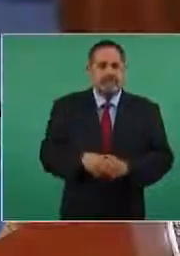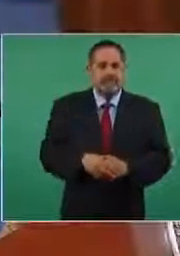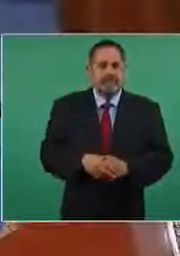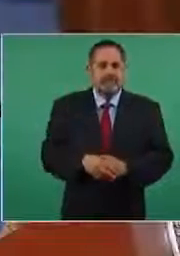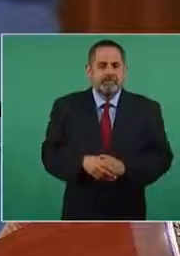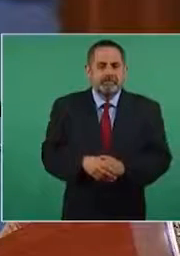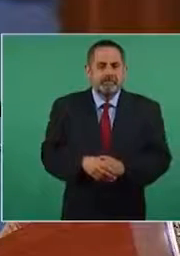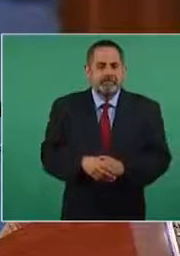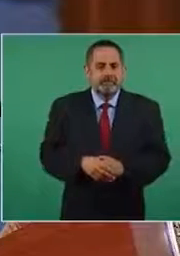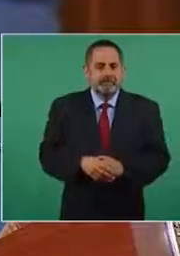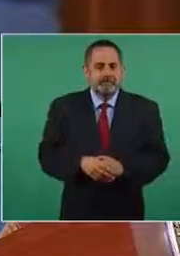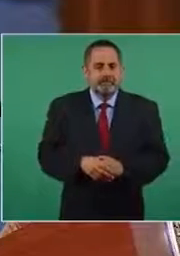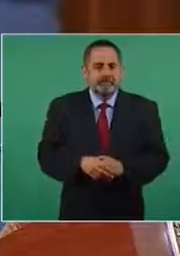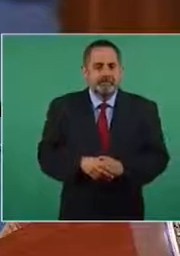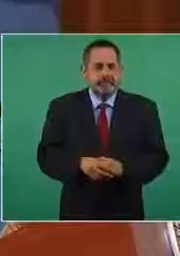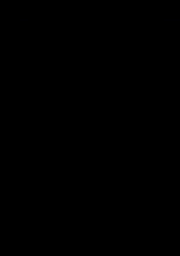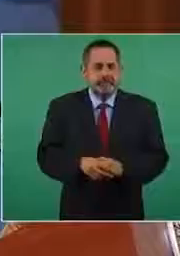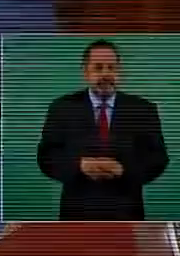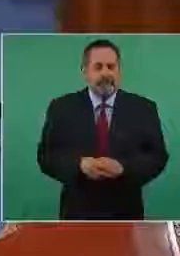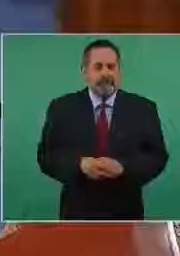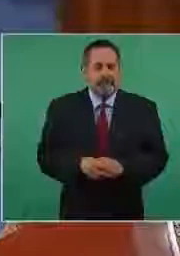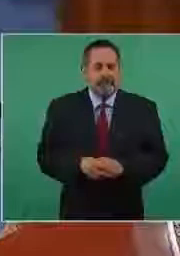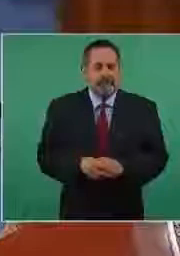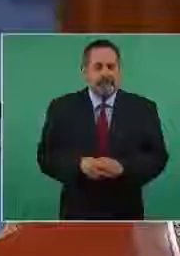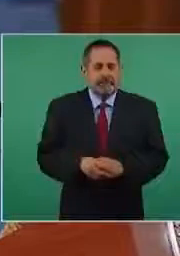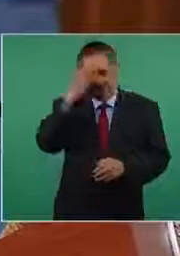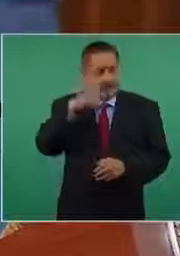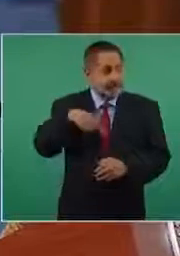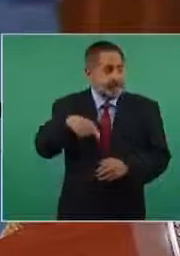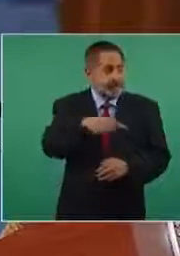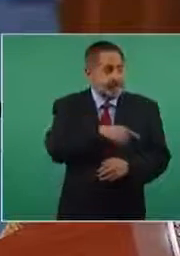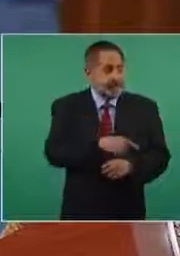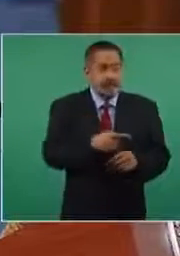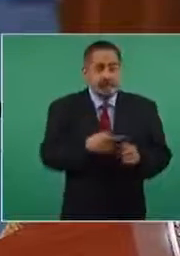es mi comentario. Muchas gracias, Mario. Buen día. Saludos, buen día. Gracias.